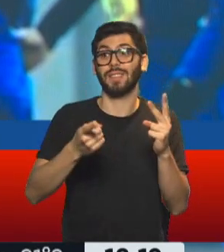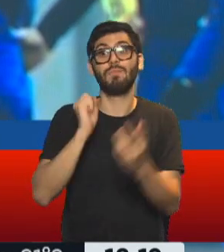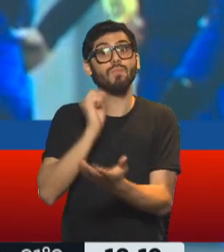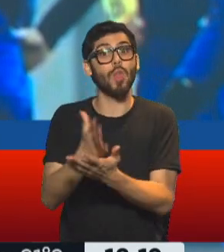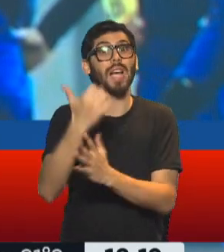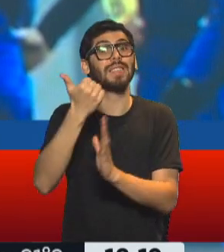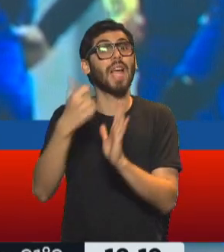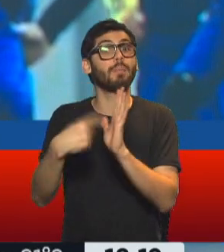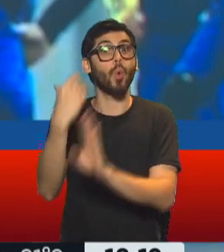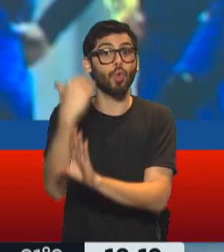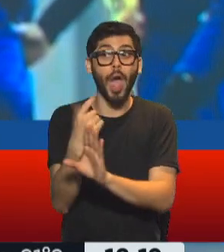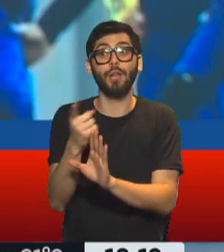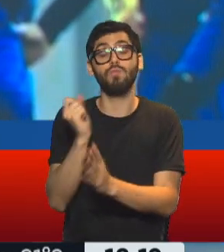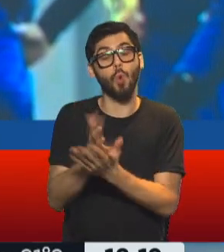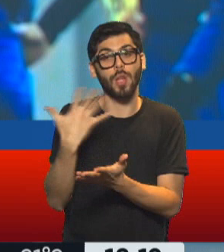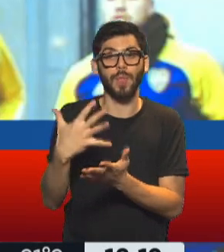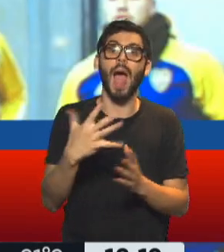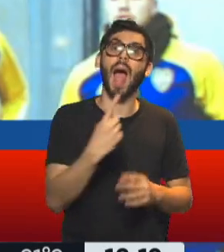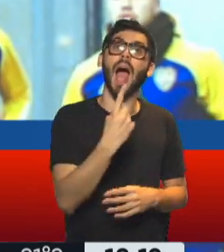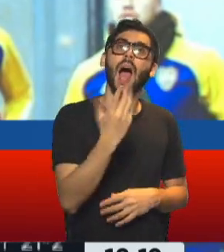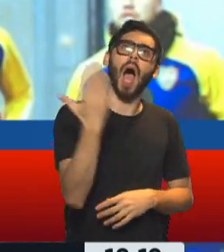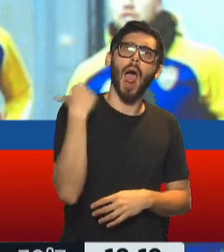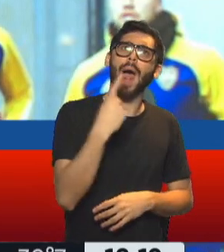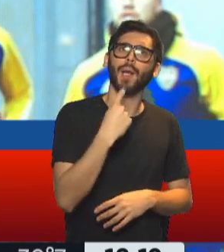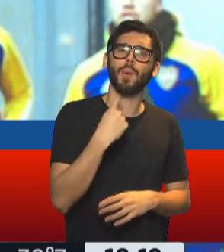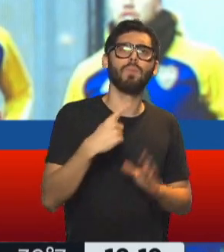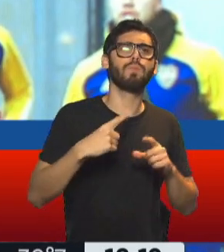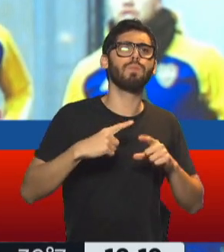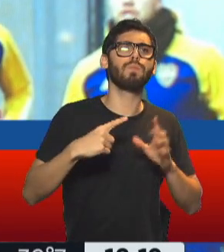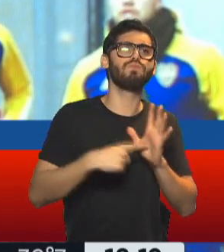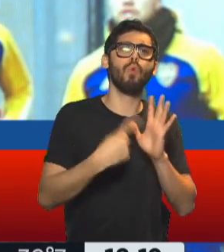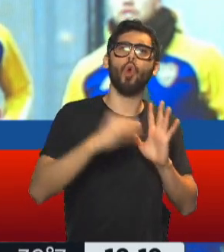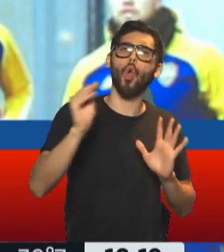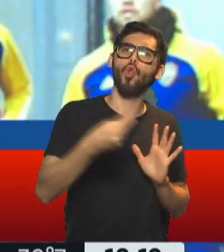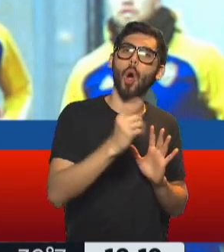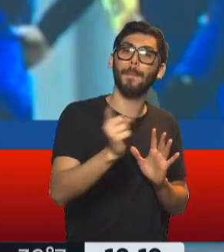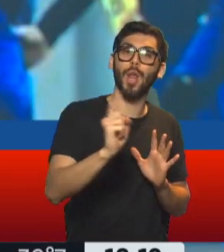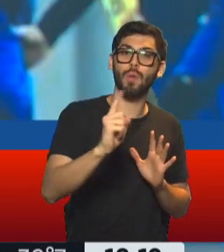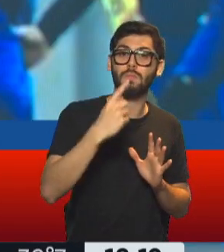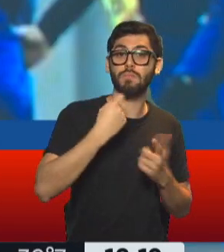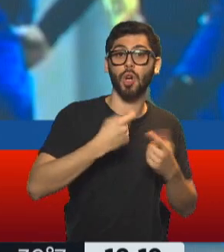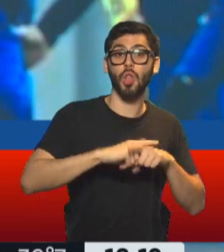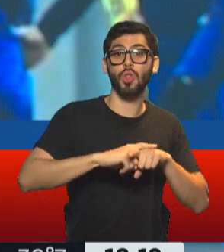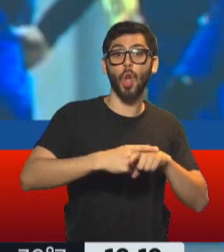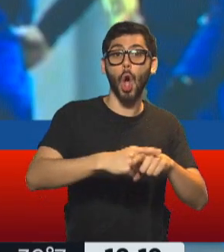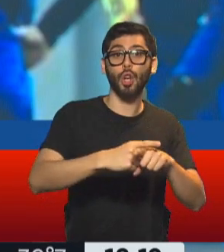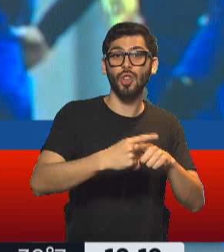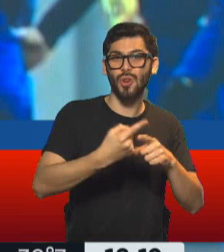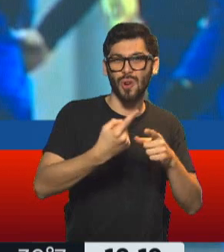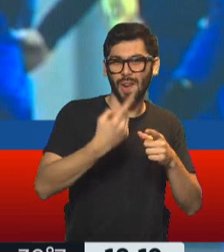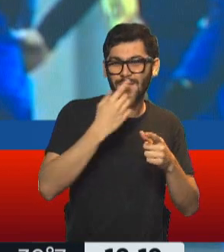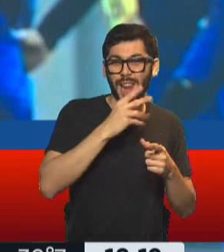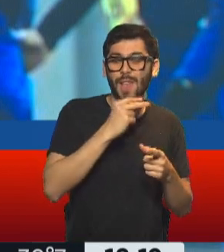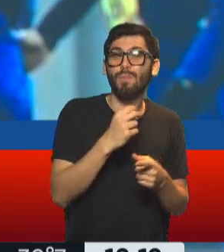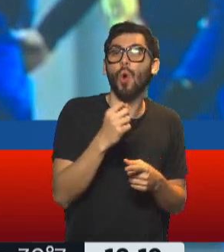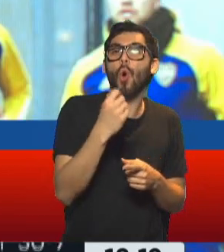Una multa muy fuerte, muy fuerte. River no perdió puntos en aquel momento porque fue un torneo que no... No se disputó. Se jugó una sola fecha. No